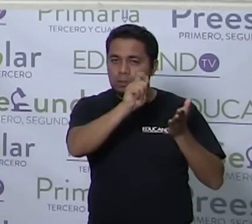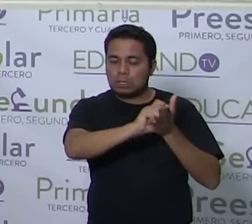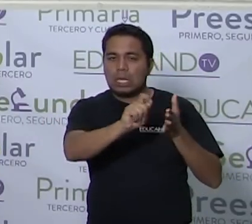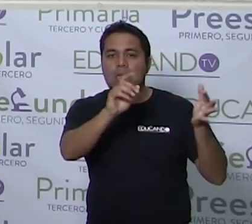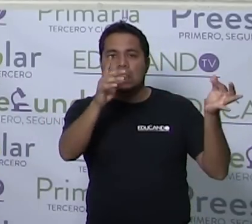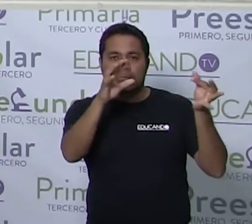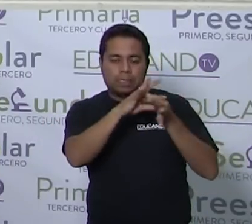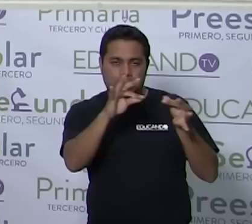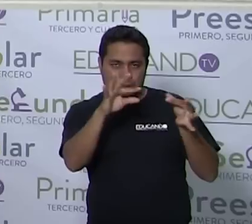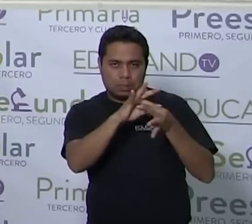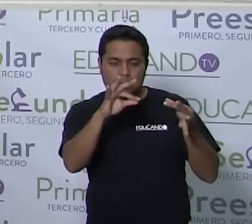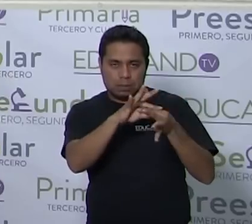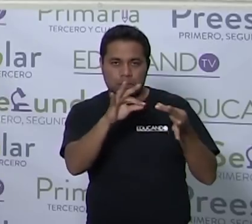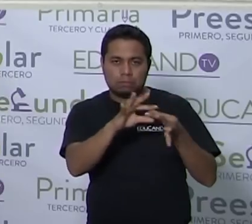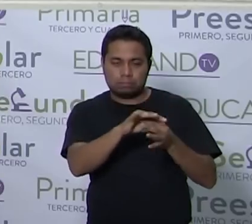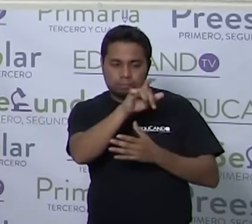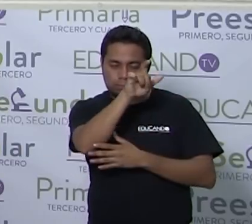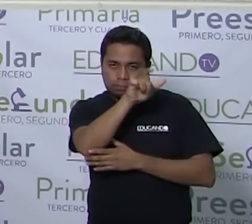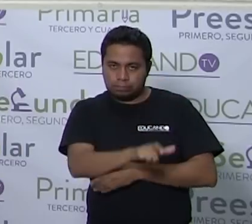descriptivas